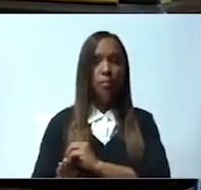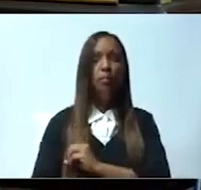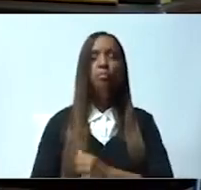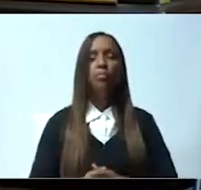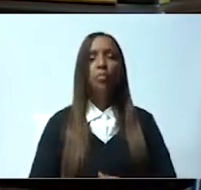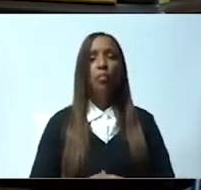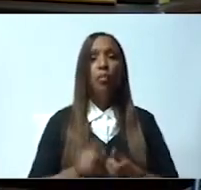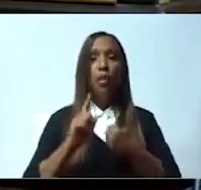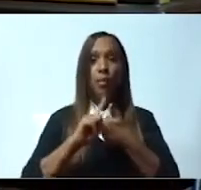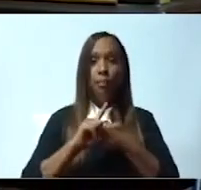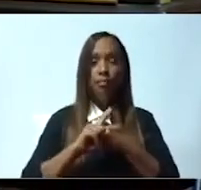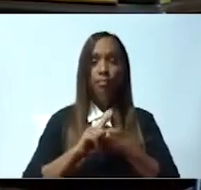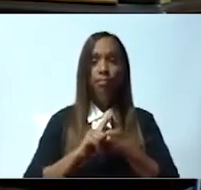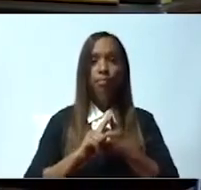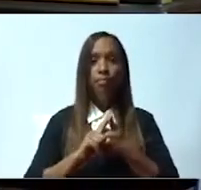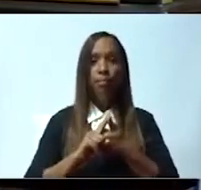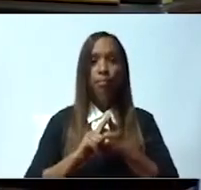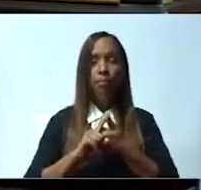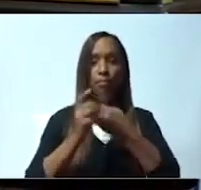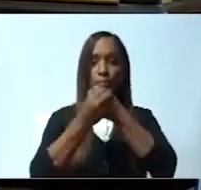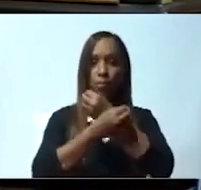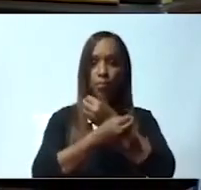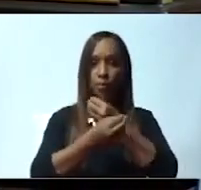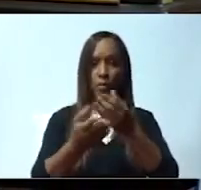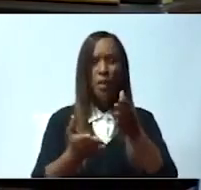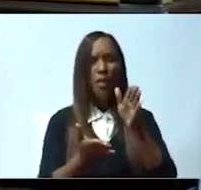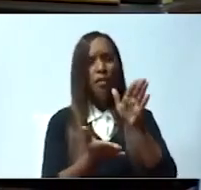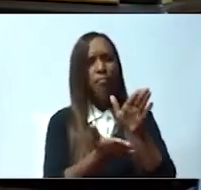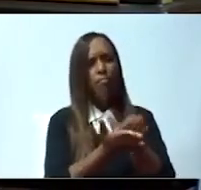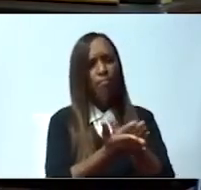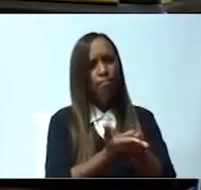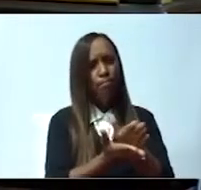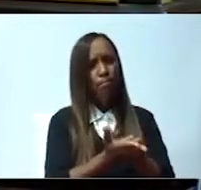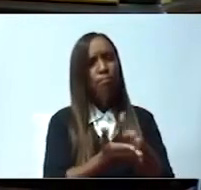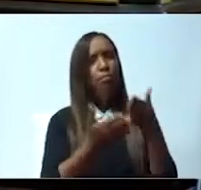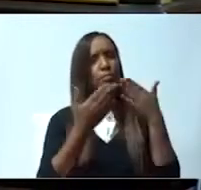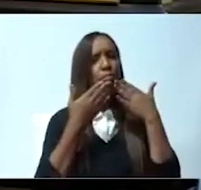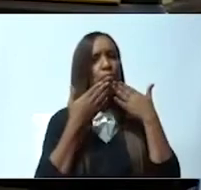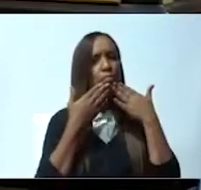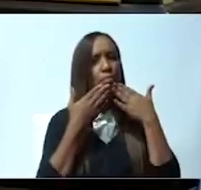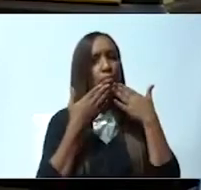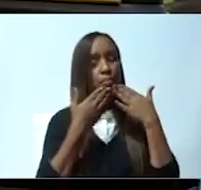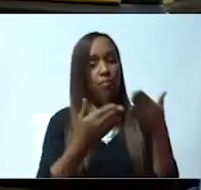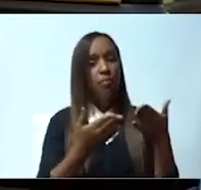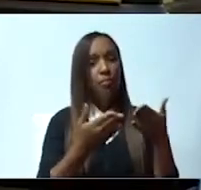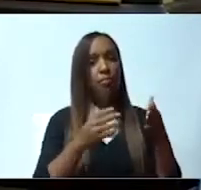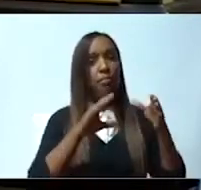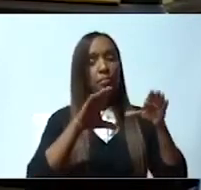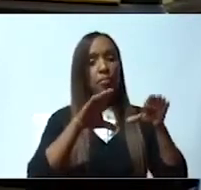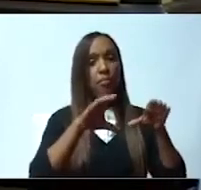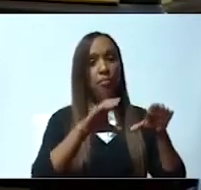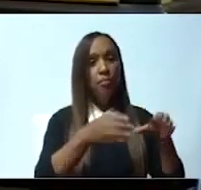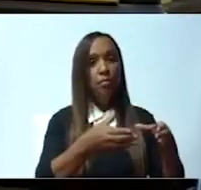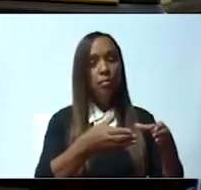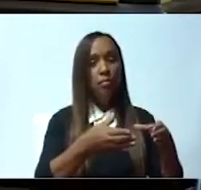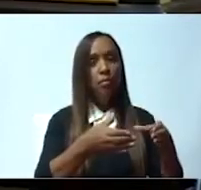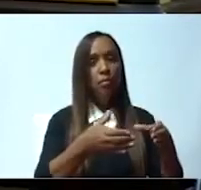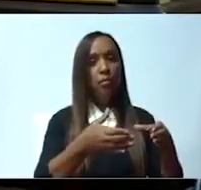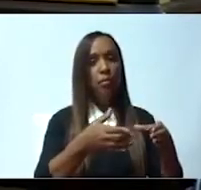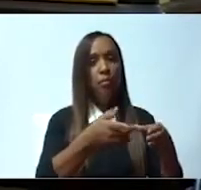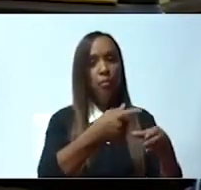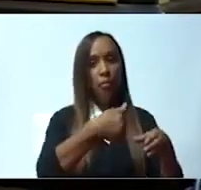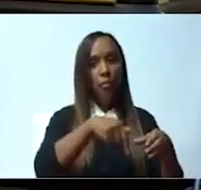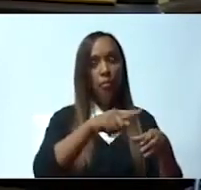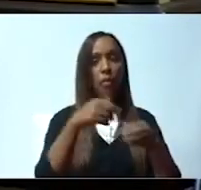rápida y con todo el criterio de presteza y profesionalidad junto a todos los miembros, analizaron y discutieron